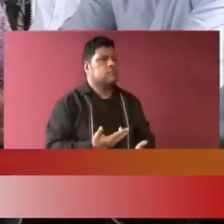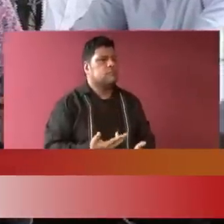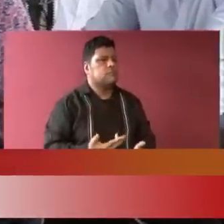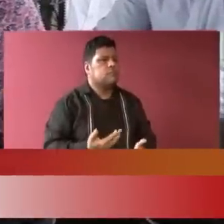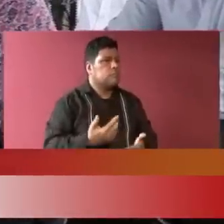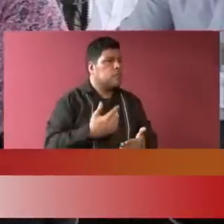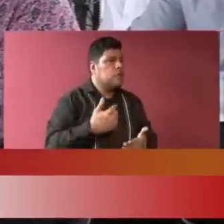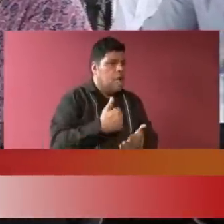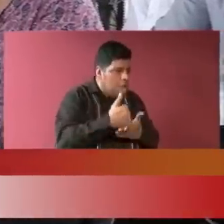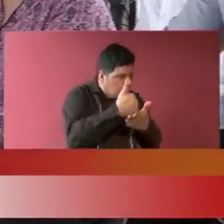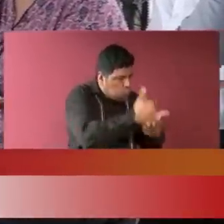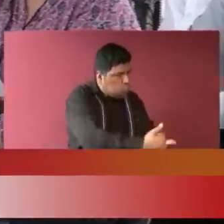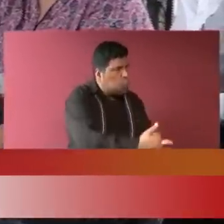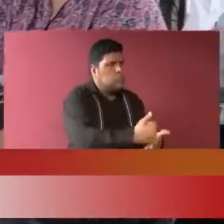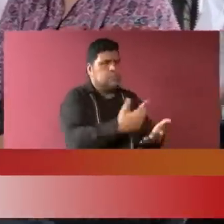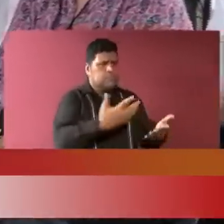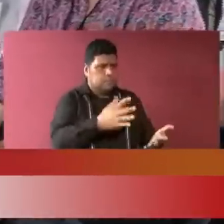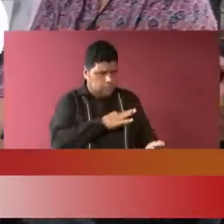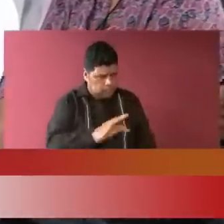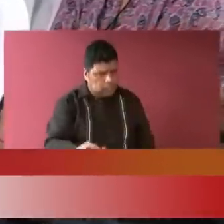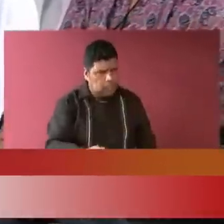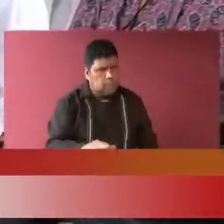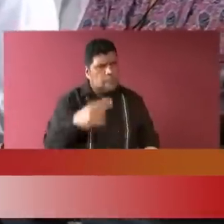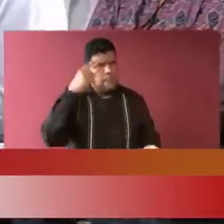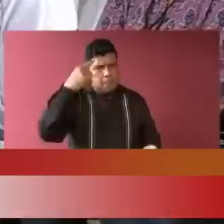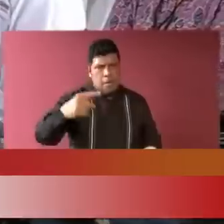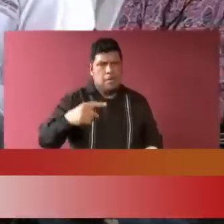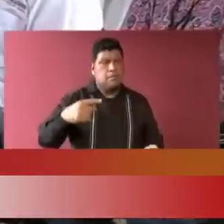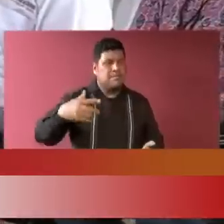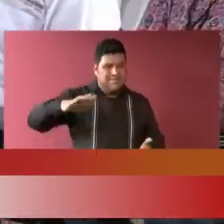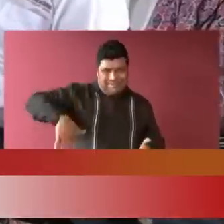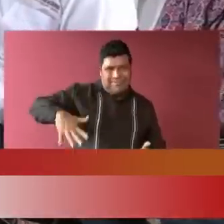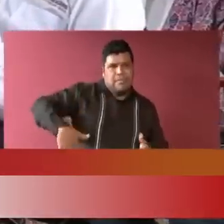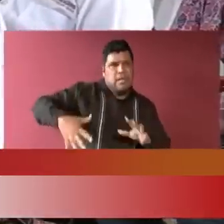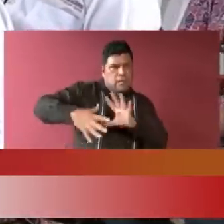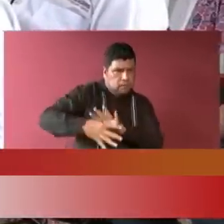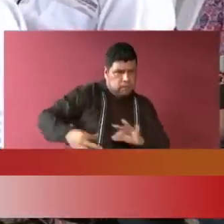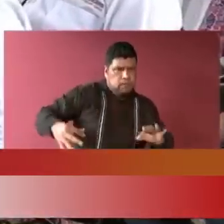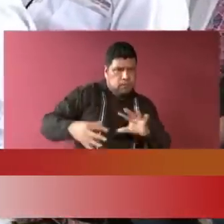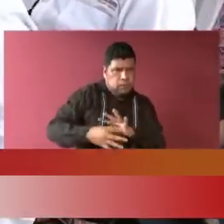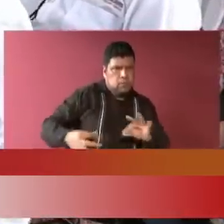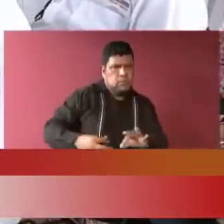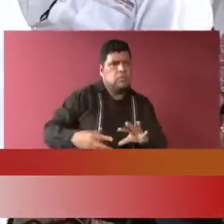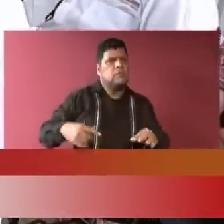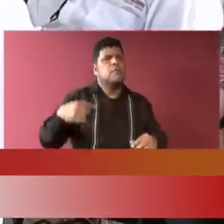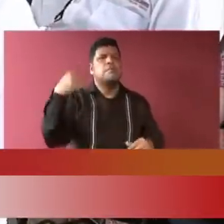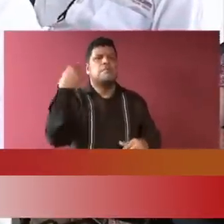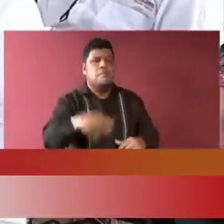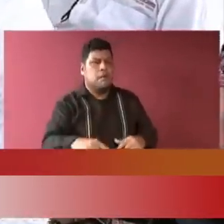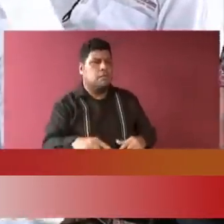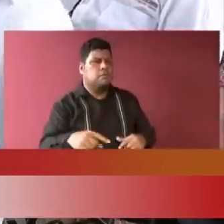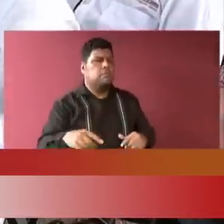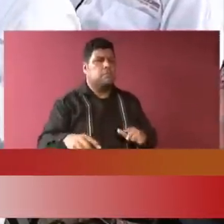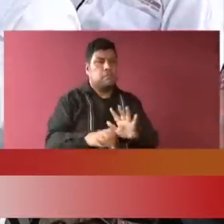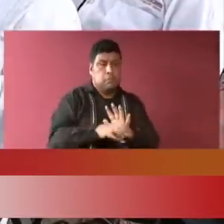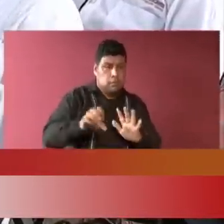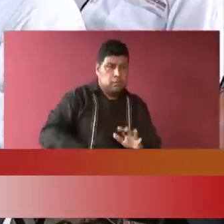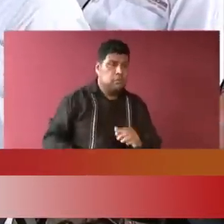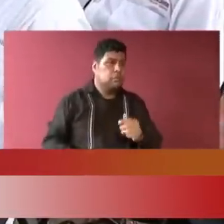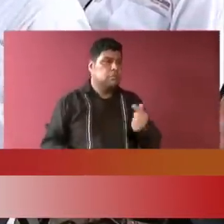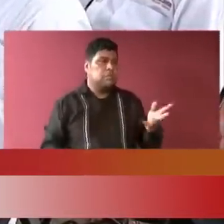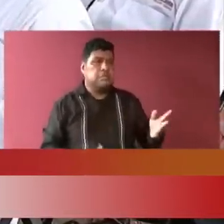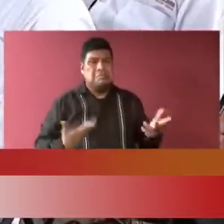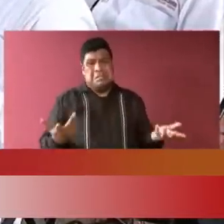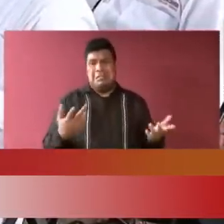a ayudar en todo, como aquí se ha dicho, para que en vez de